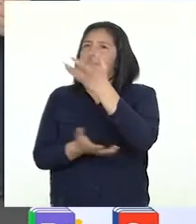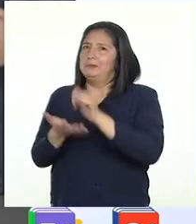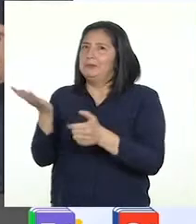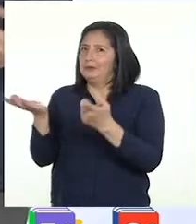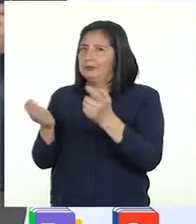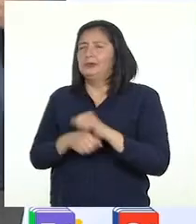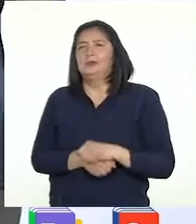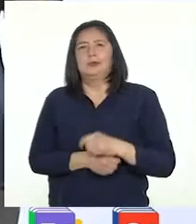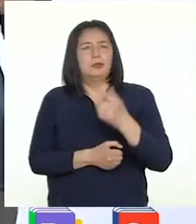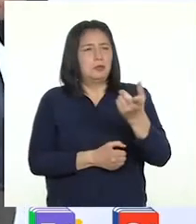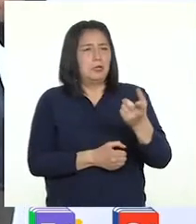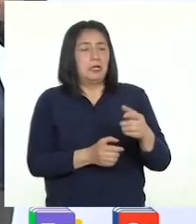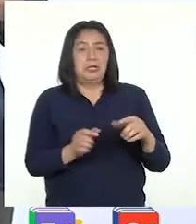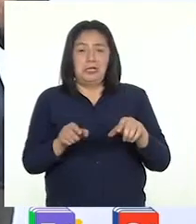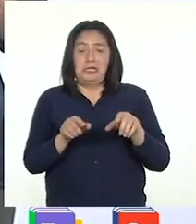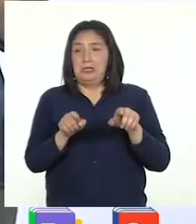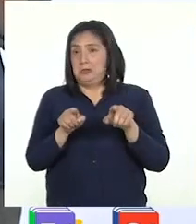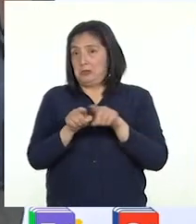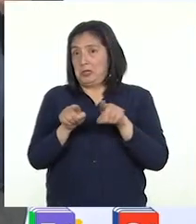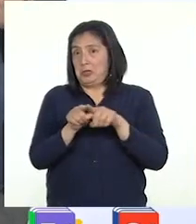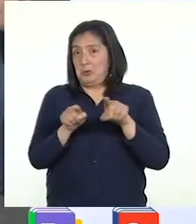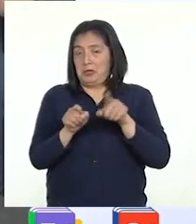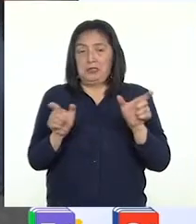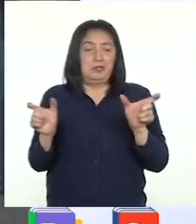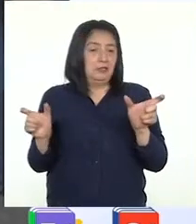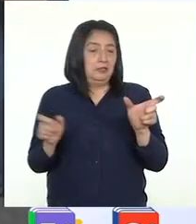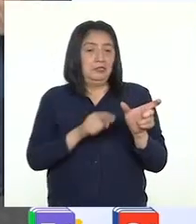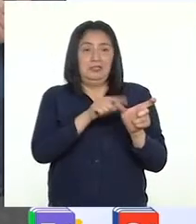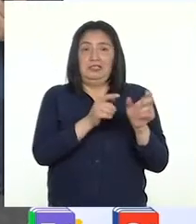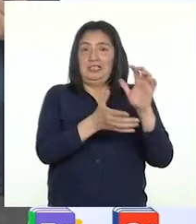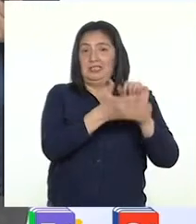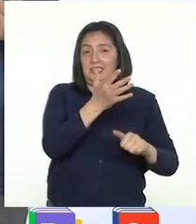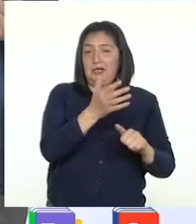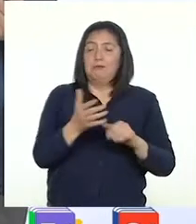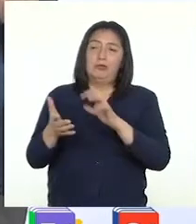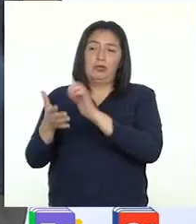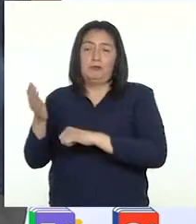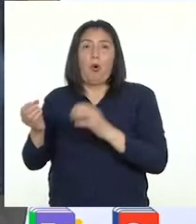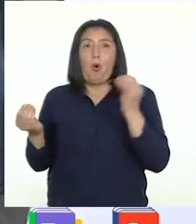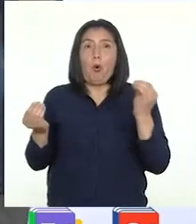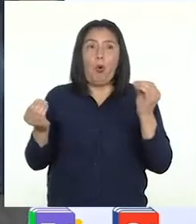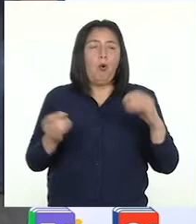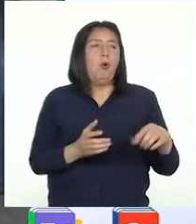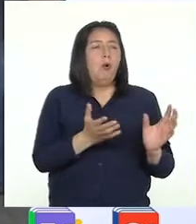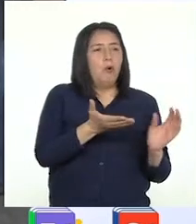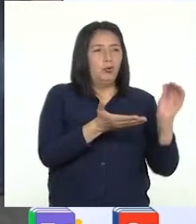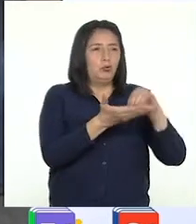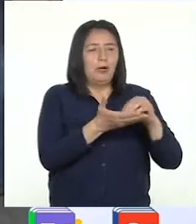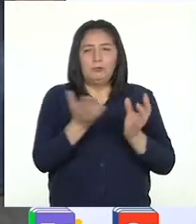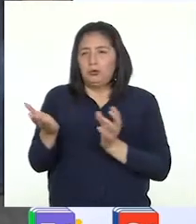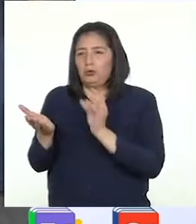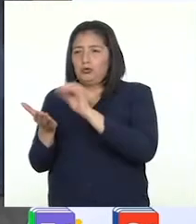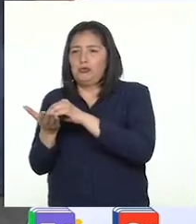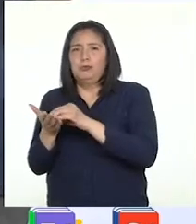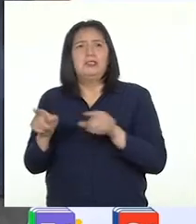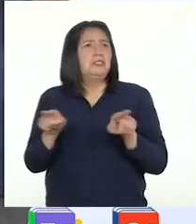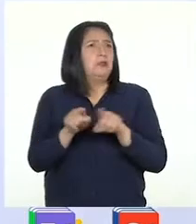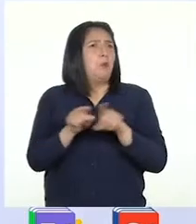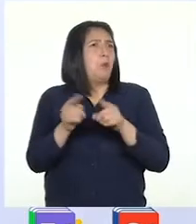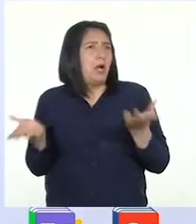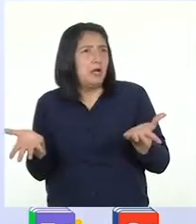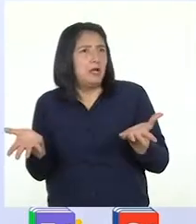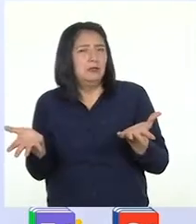entonces sería, en una igualdad, si le restamos o sumamos la misma cantidad a ambos miembros, la igualdad se